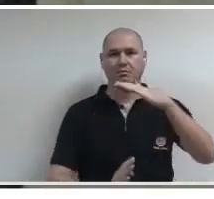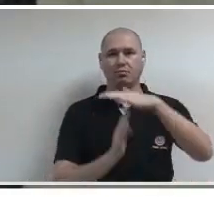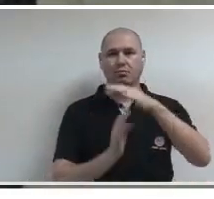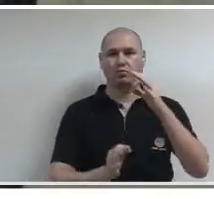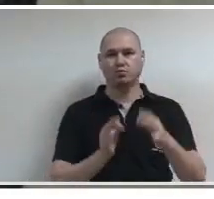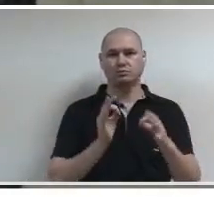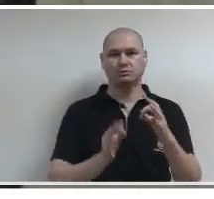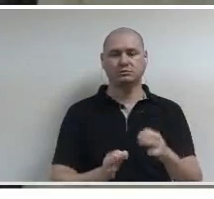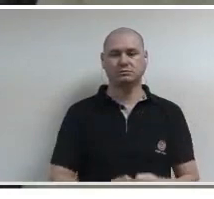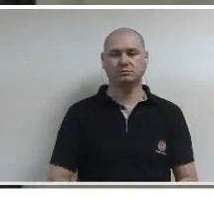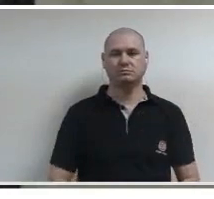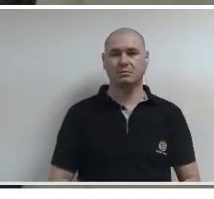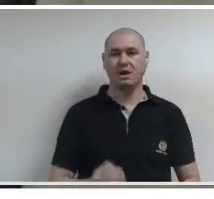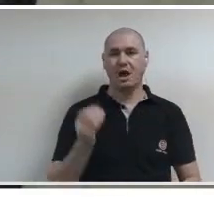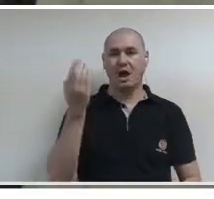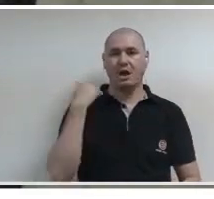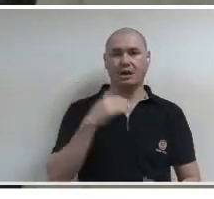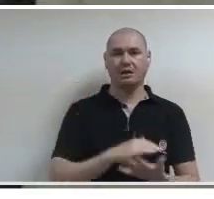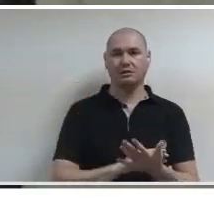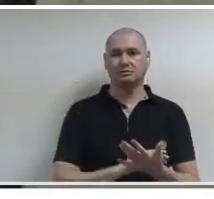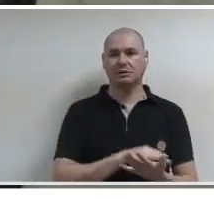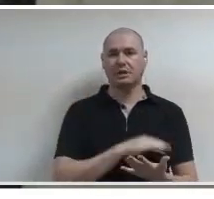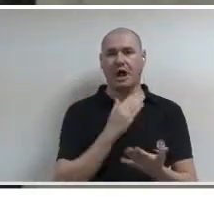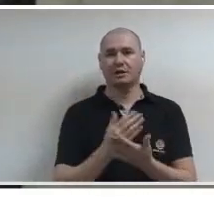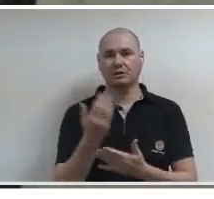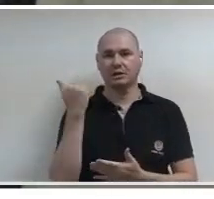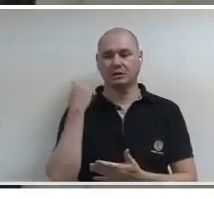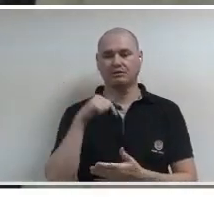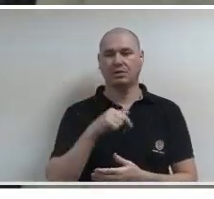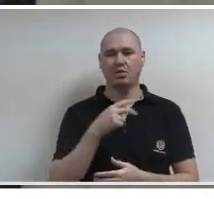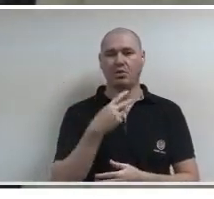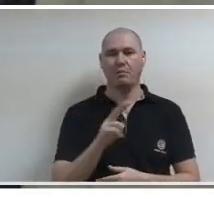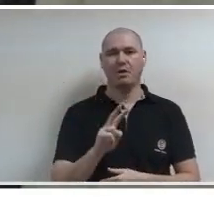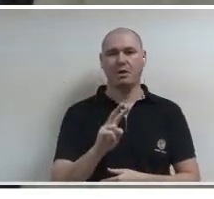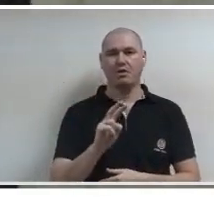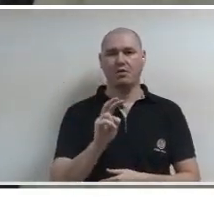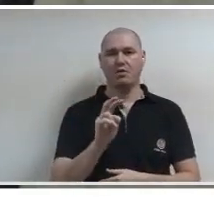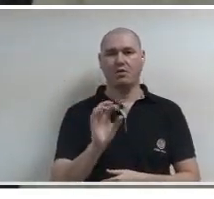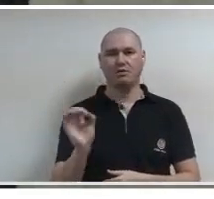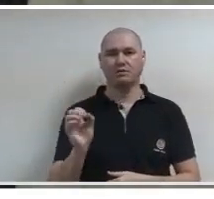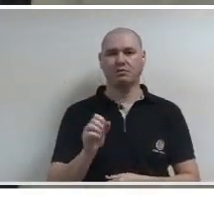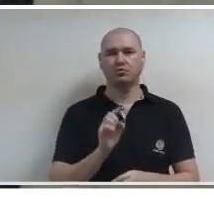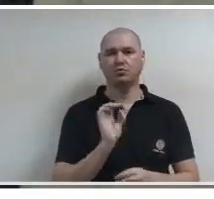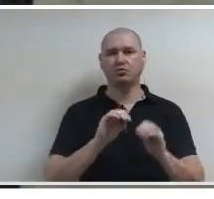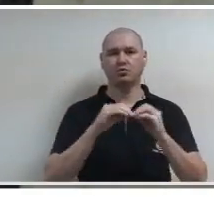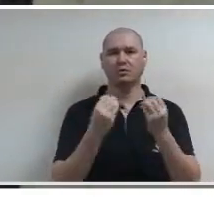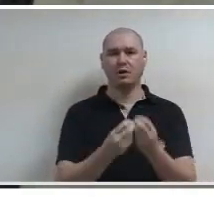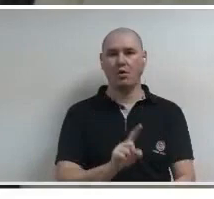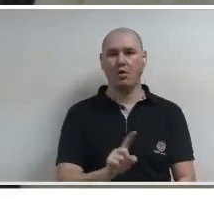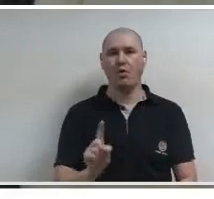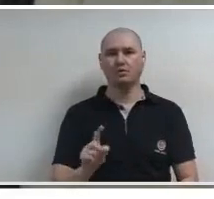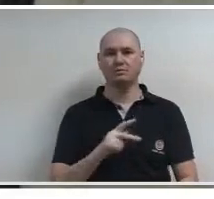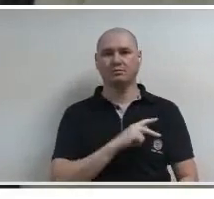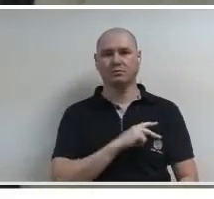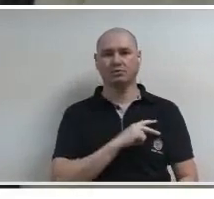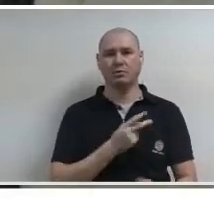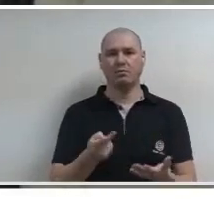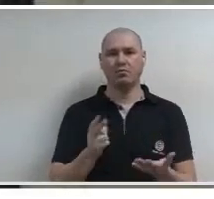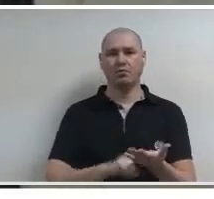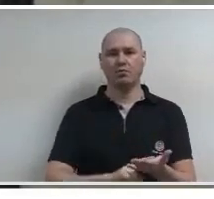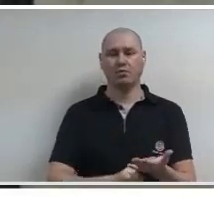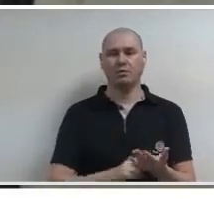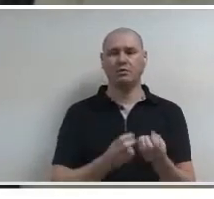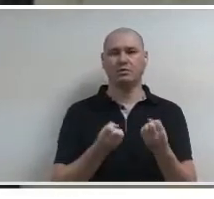ñanere tambe hasta jabe y el Poder día de hoy Judicial van 2.489 casos y 11 fallecidos. 2.489 En consecuencia, casos,